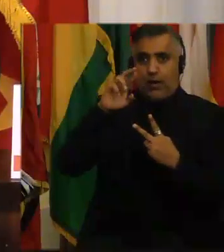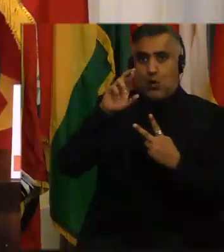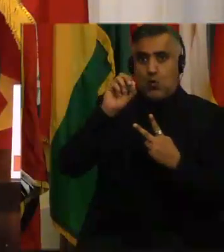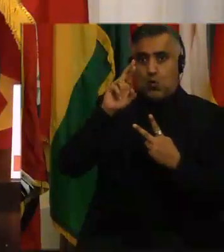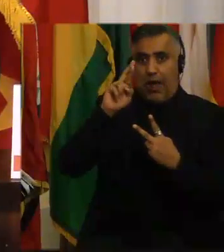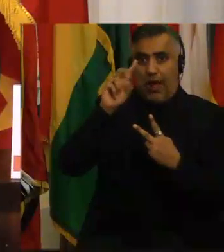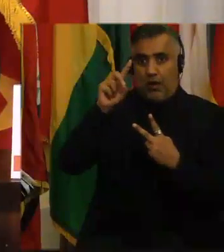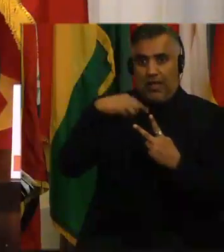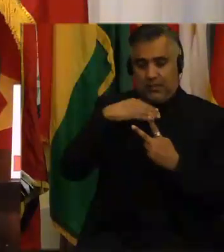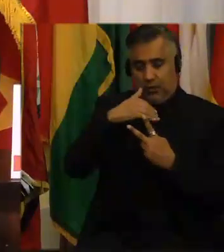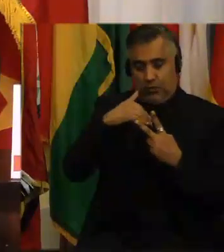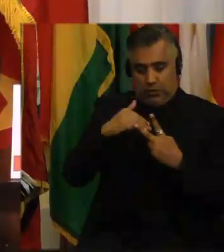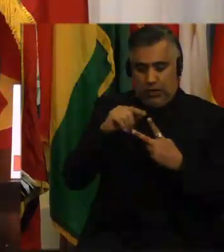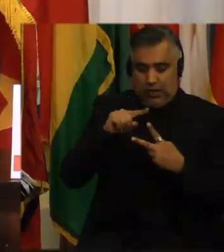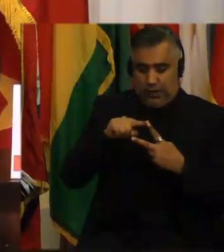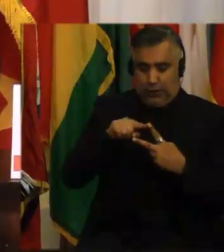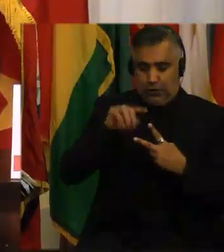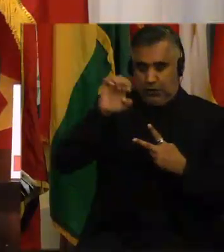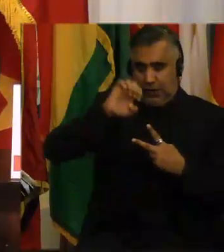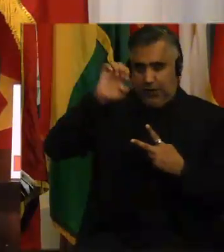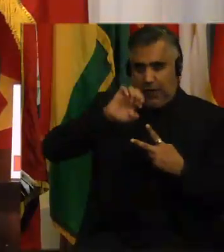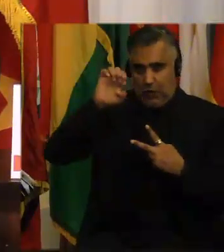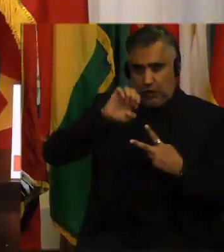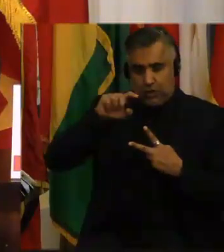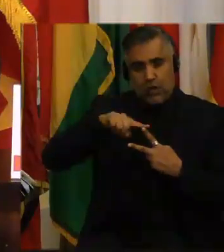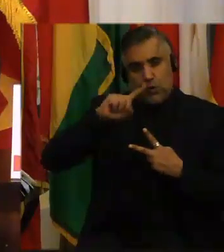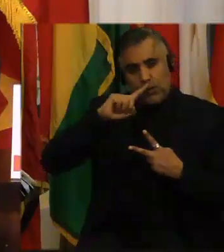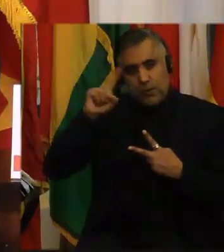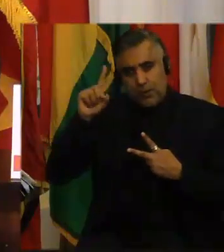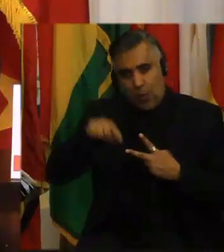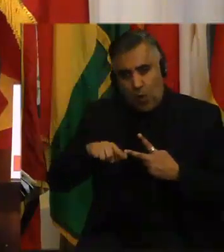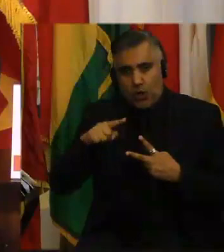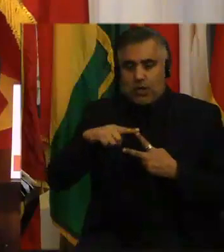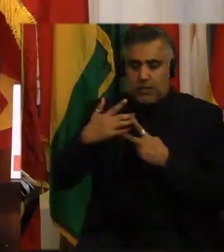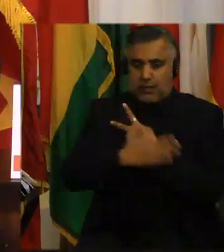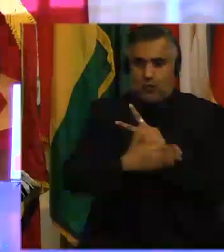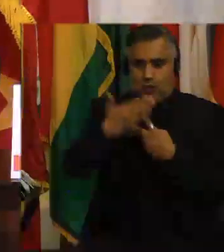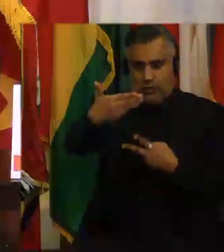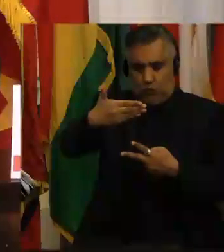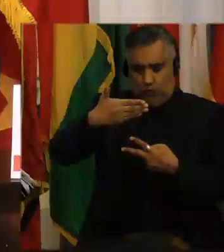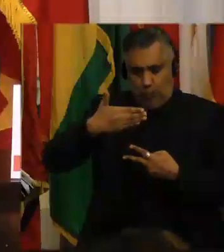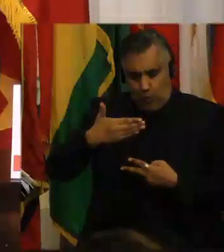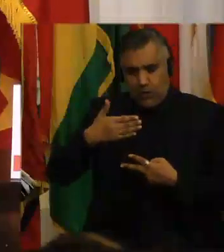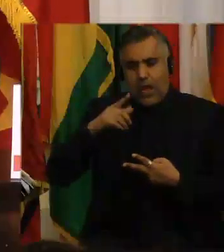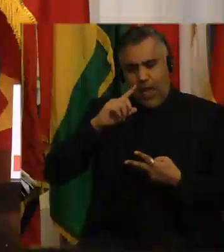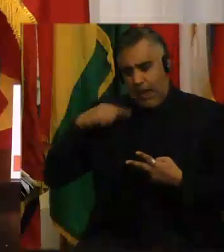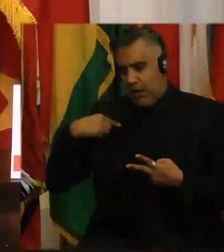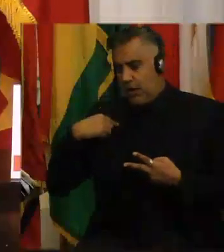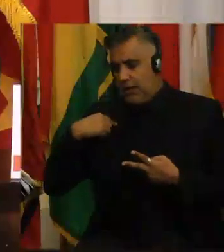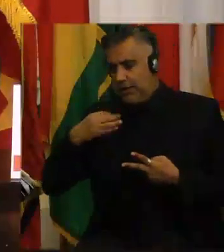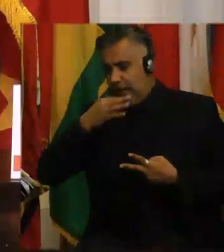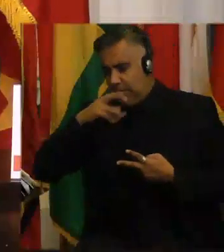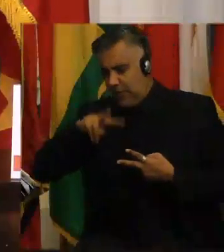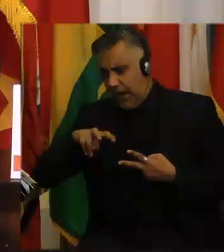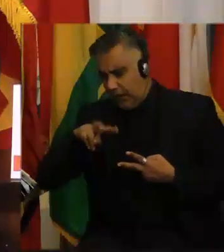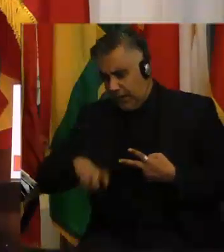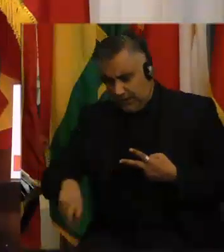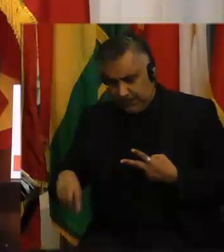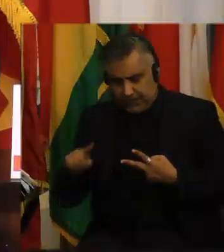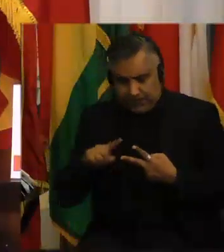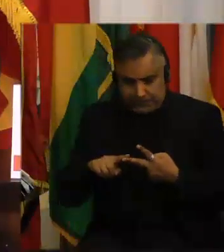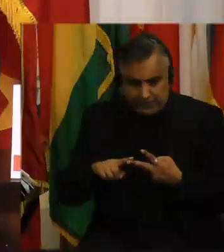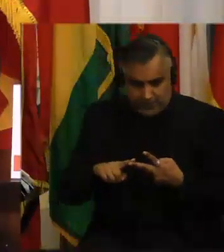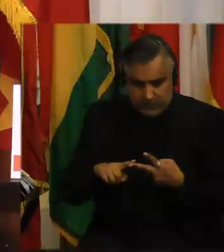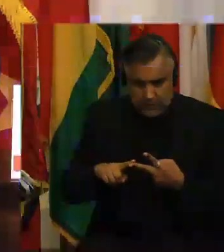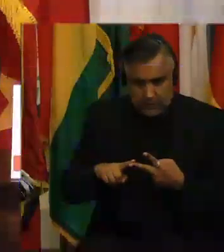la primera evaluación con un informe que presentan los países y que es analizado por las expertas.